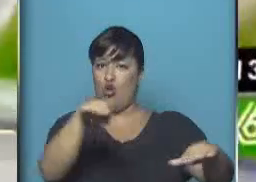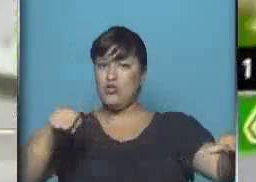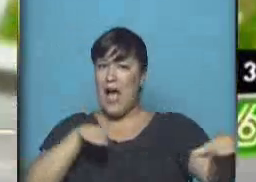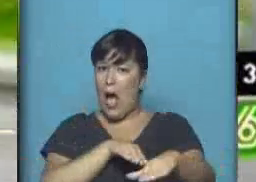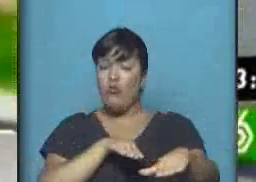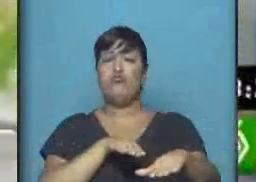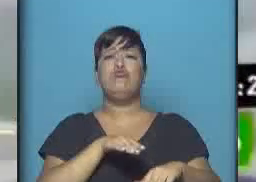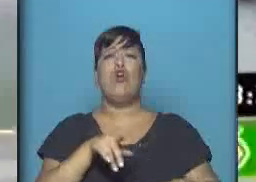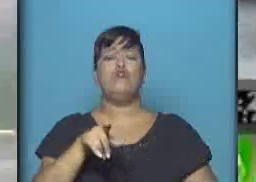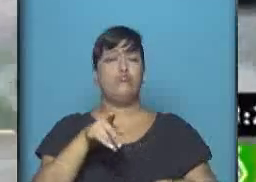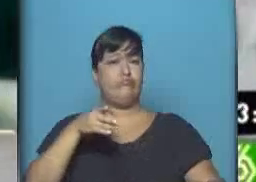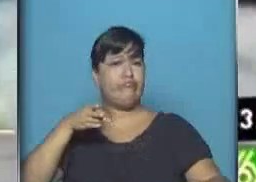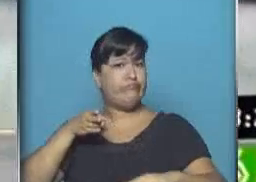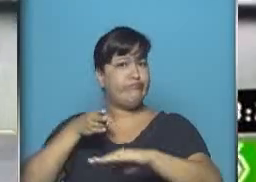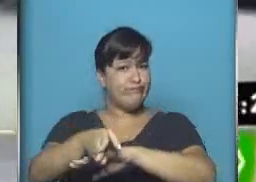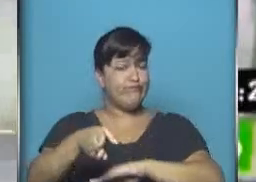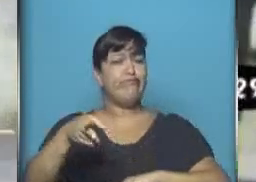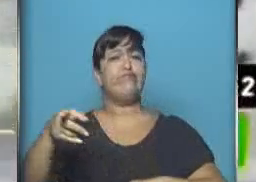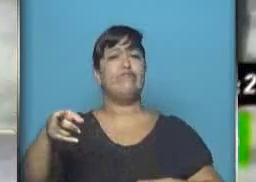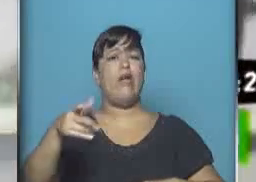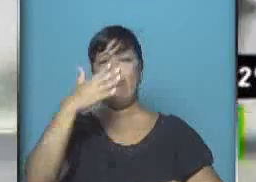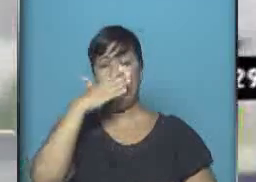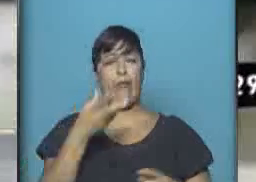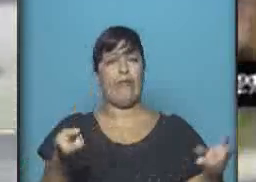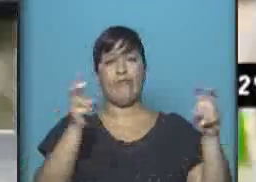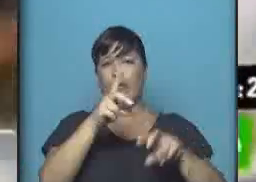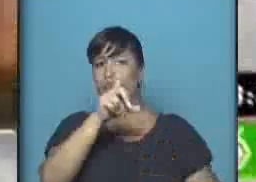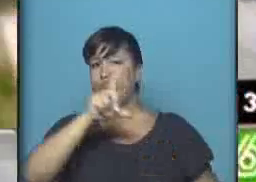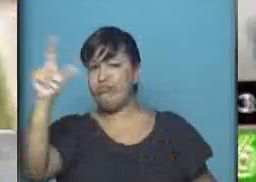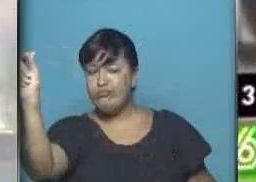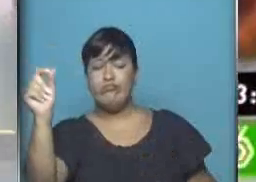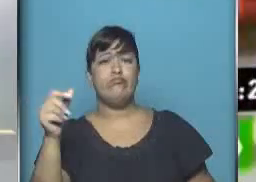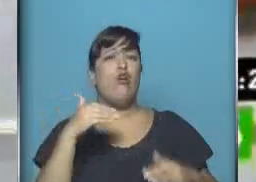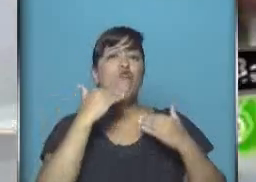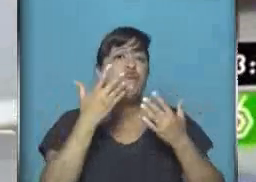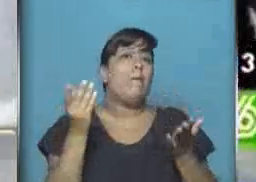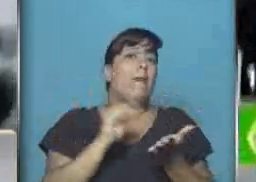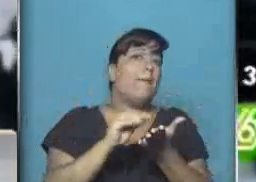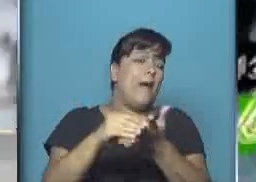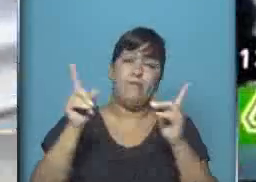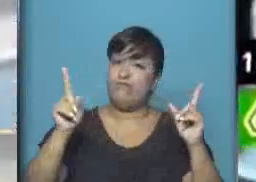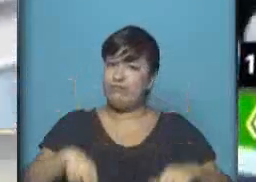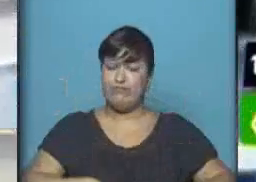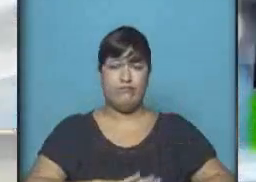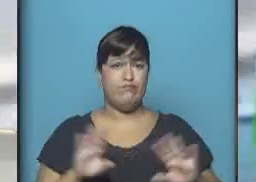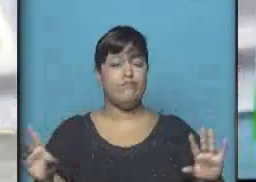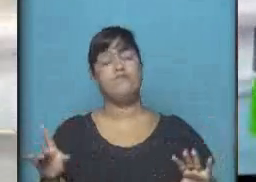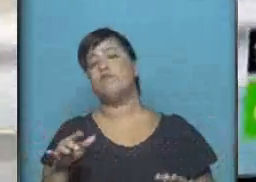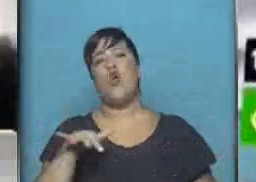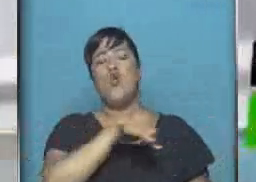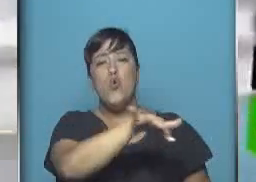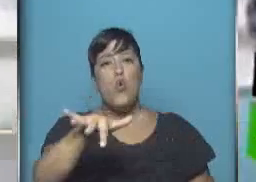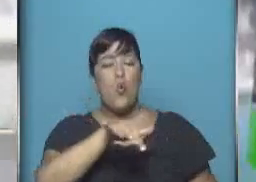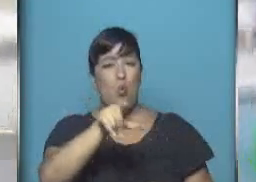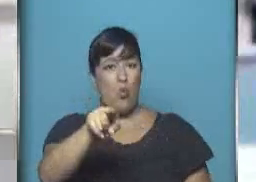inmediatamente hacia el noreste de París y abandonaron el coche. Y no se sabe más. En el lugar del atentado ya